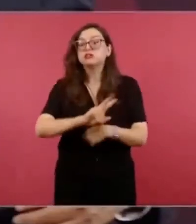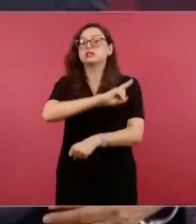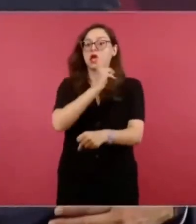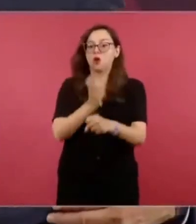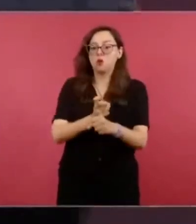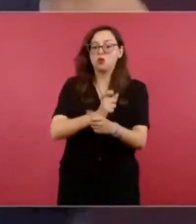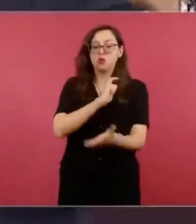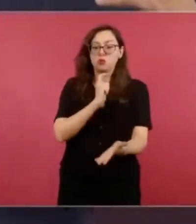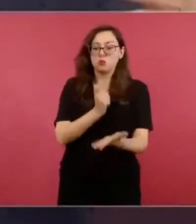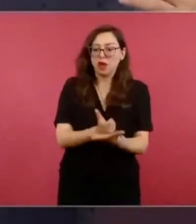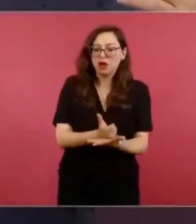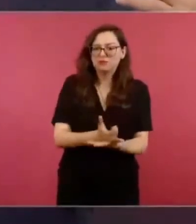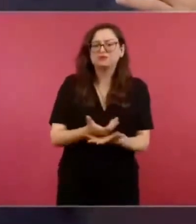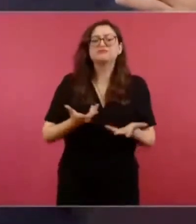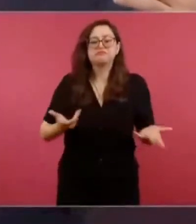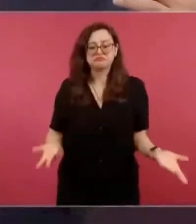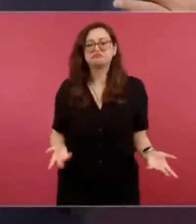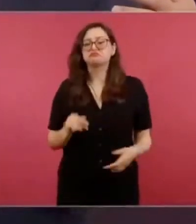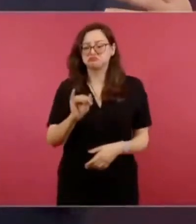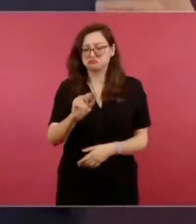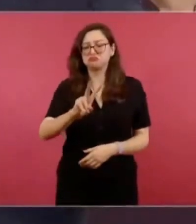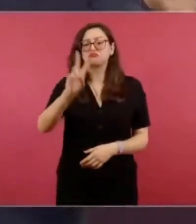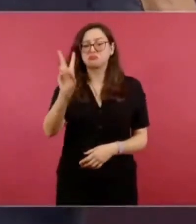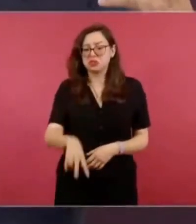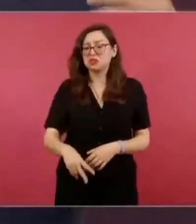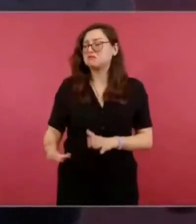hemos hecho muchísimas obras